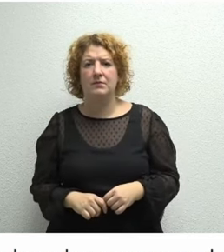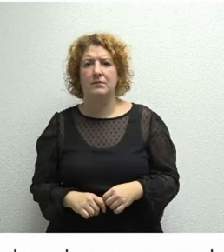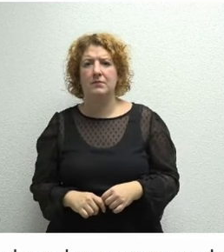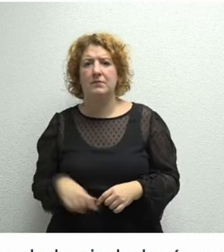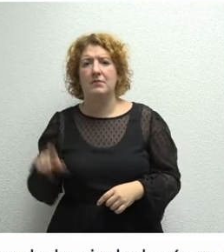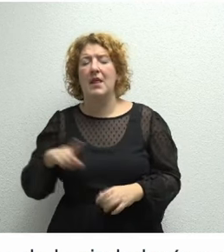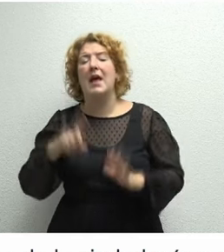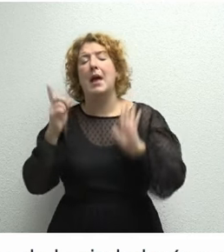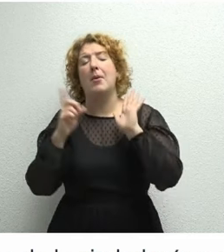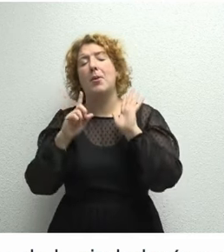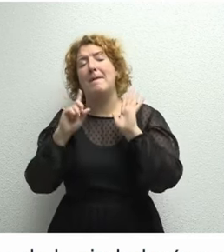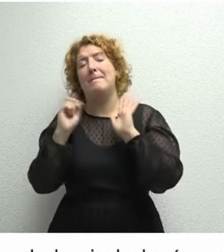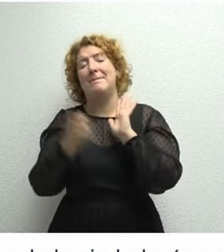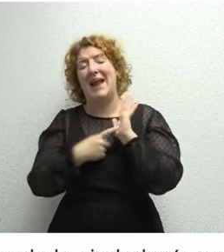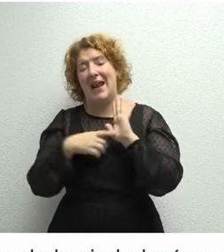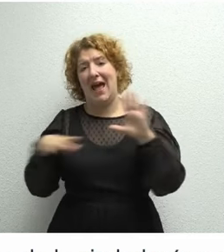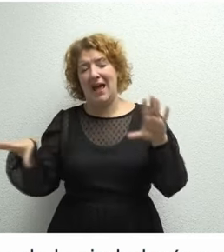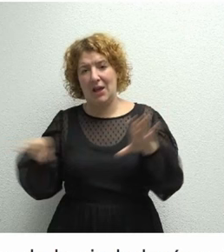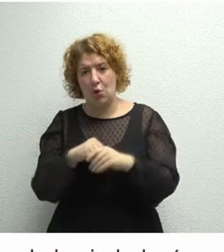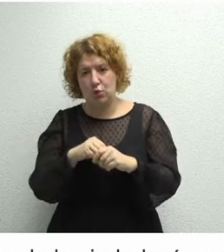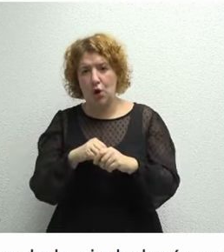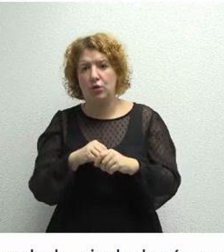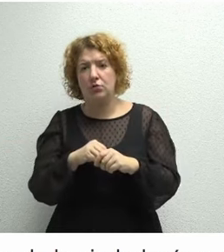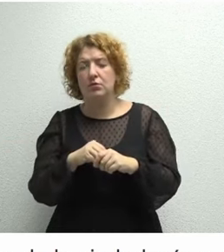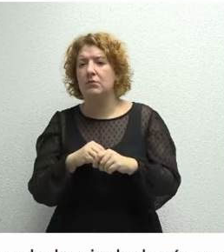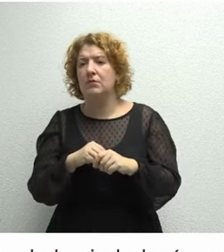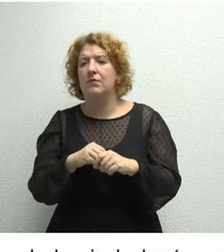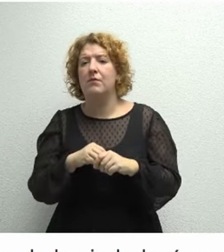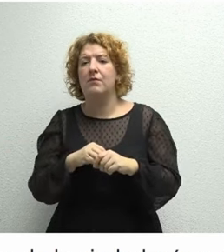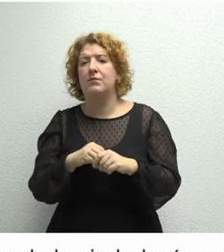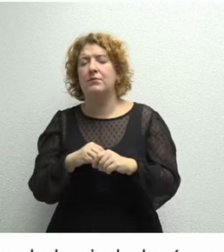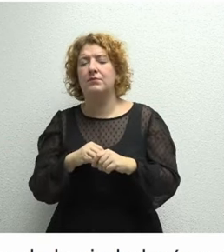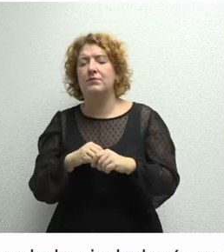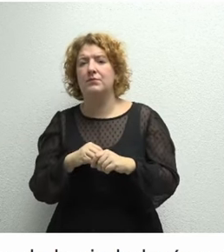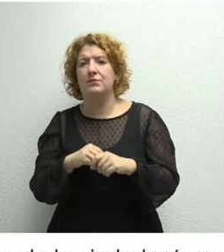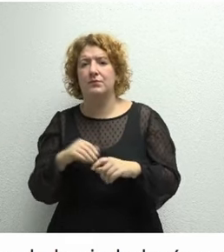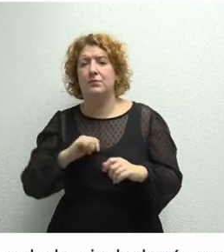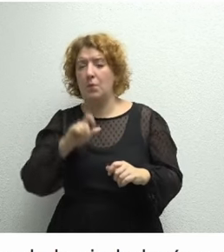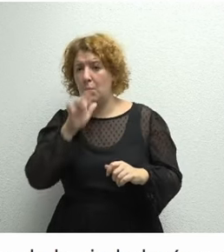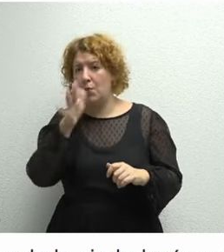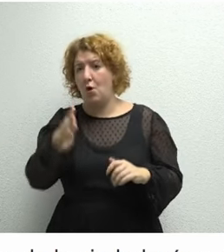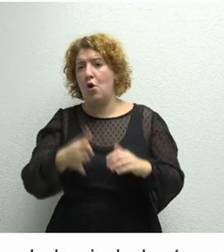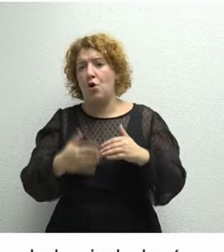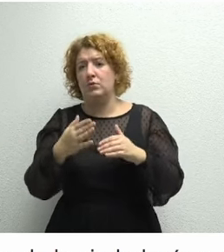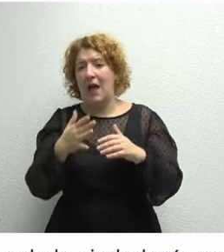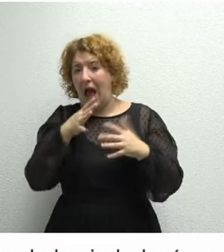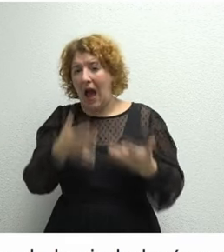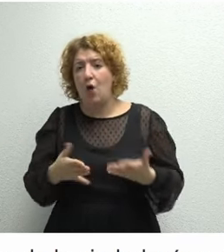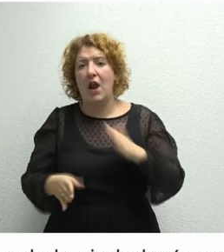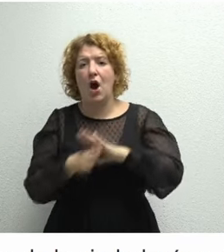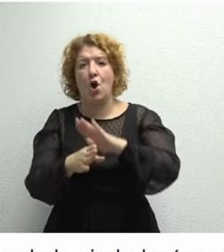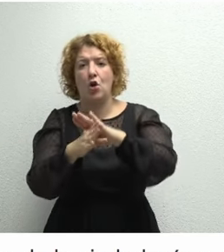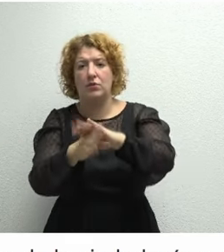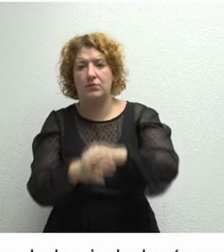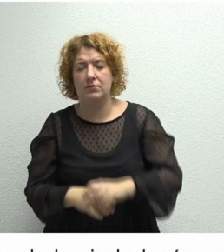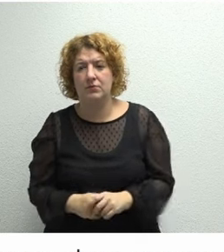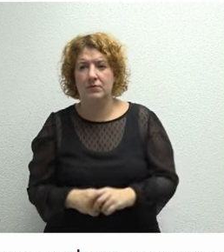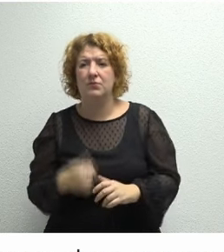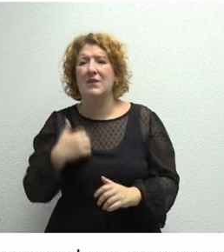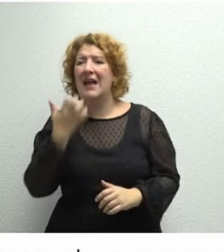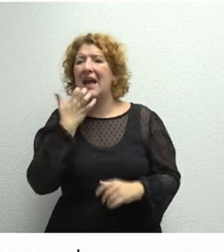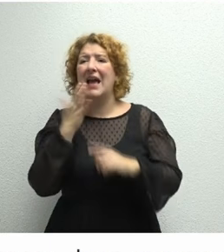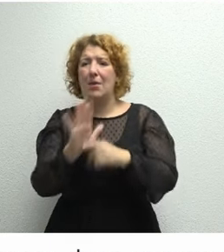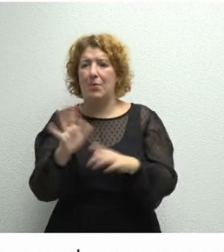plena en este pilotaje y que todavía Pues bueno es como nuestro Punto de partida porque continúa ahora mismo no yo yo voy a hacer este símil no